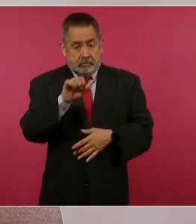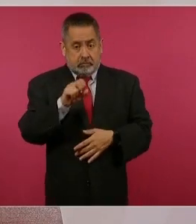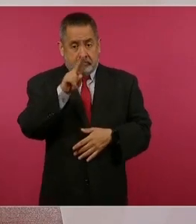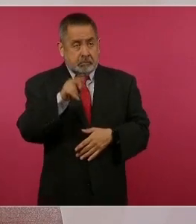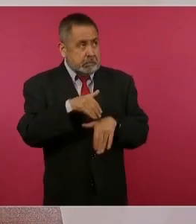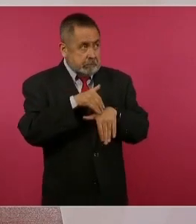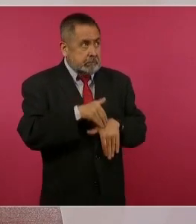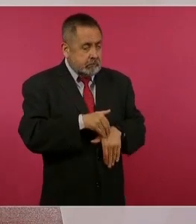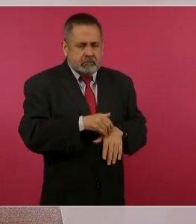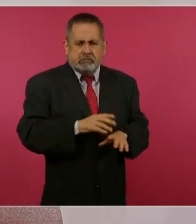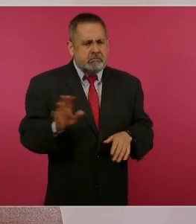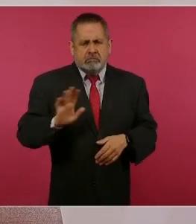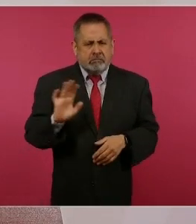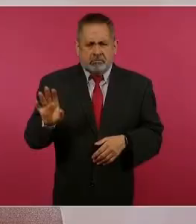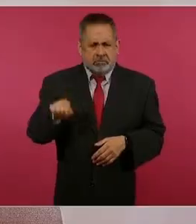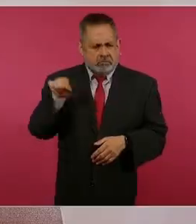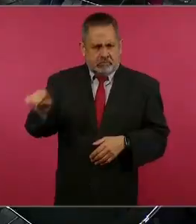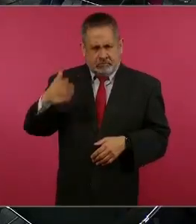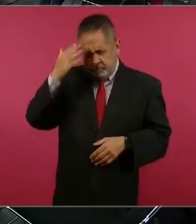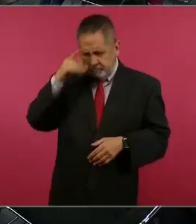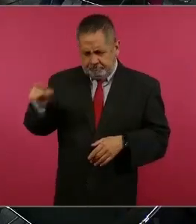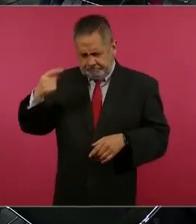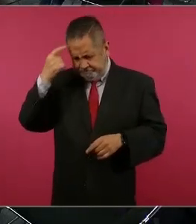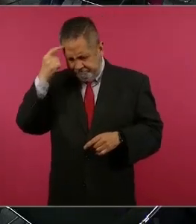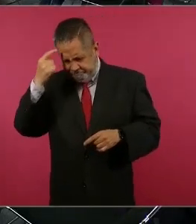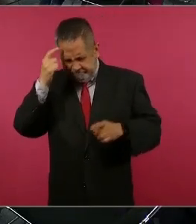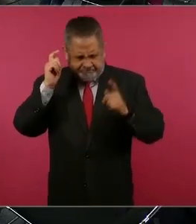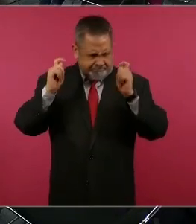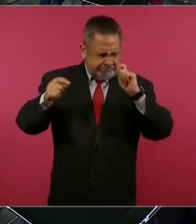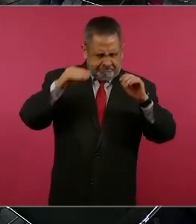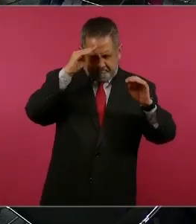él es un hombre de un criterio,